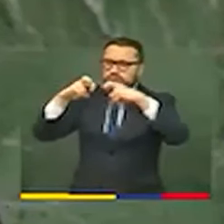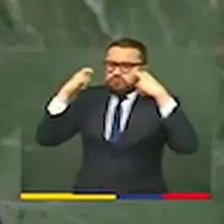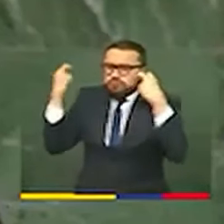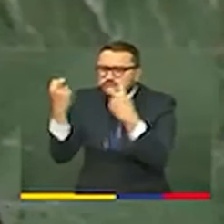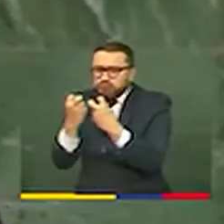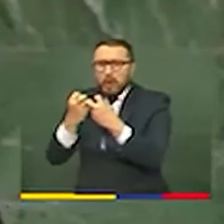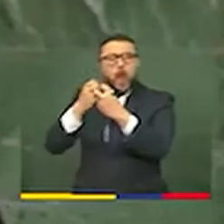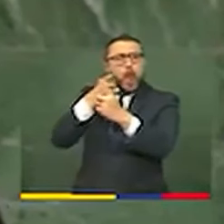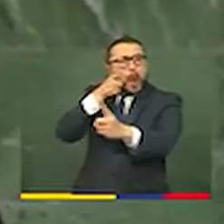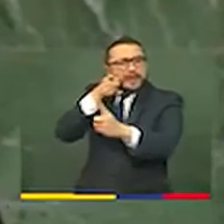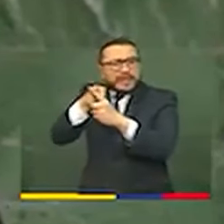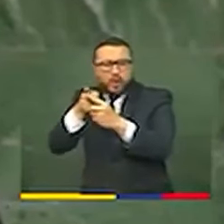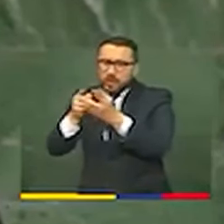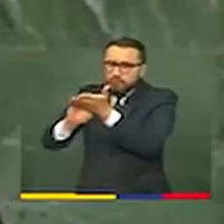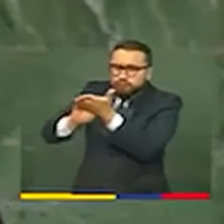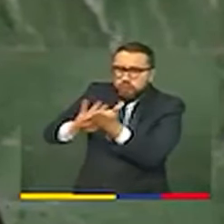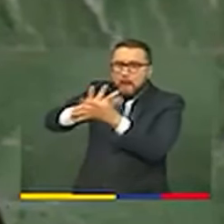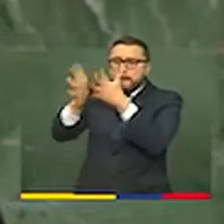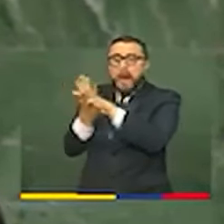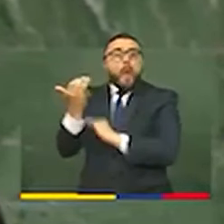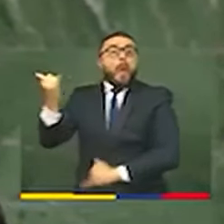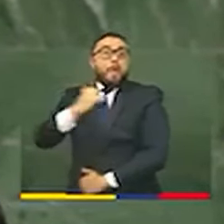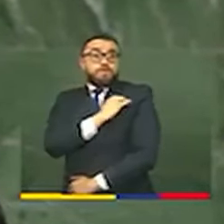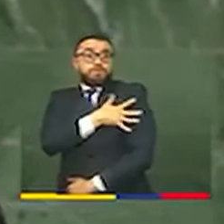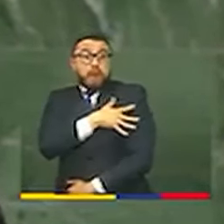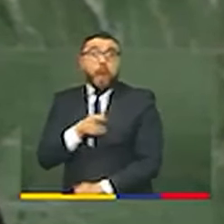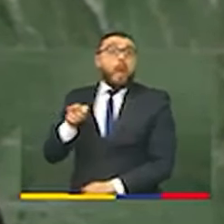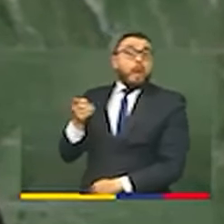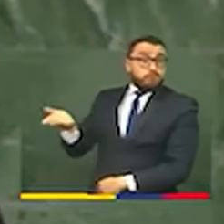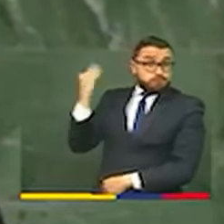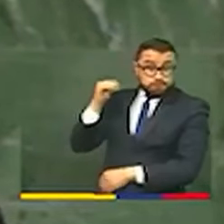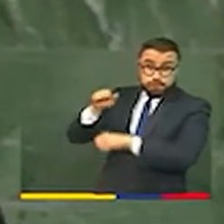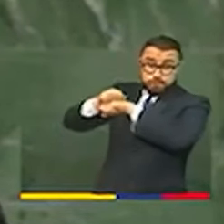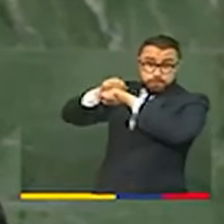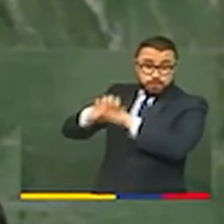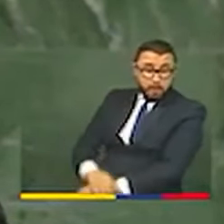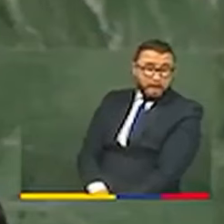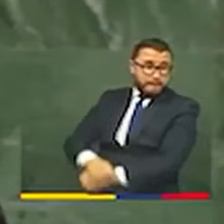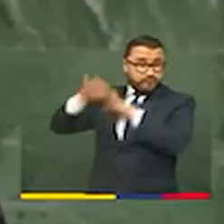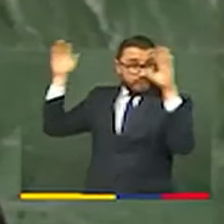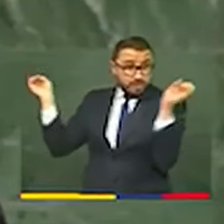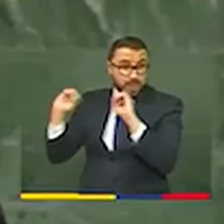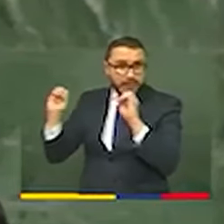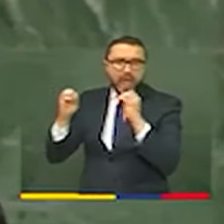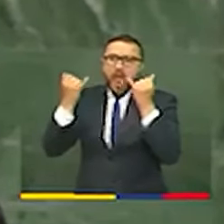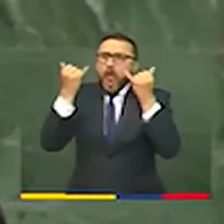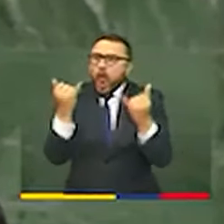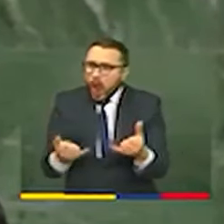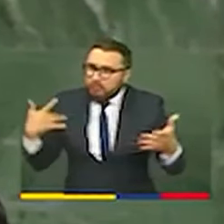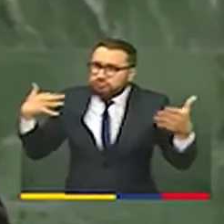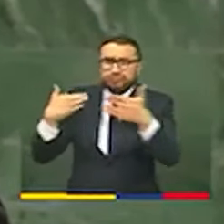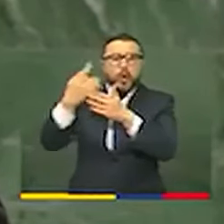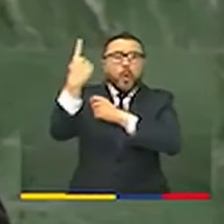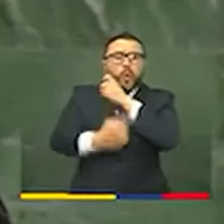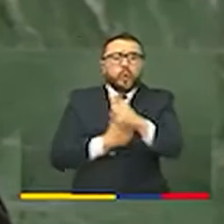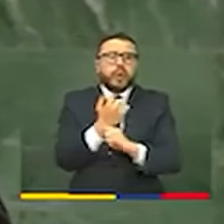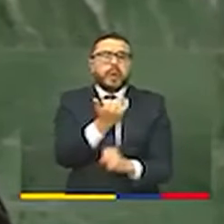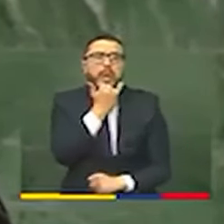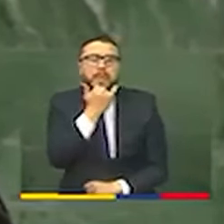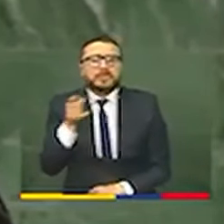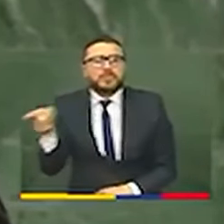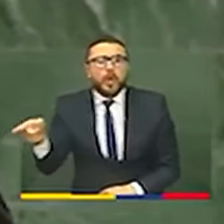estallado aún la primera bomba. Hoy tenemos 20.000 niños y niñas asesinados bajo las